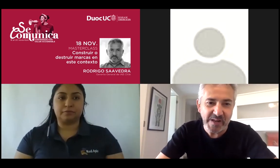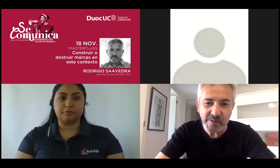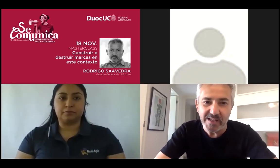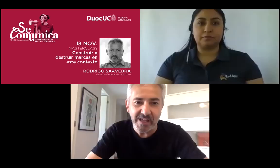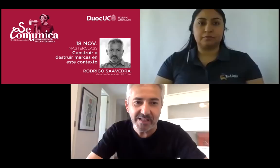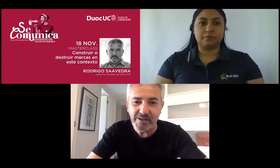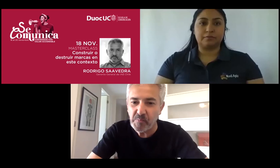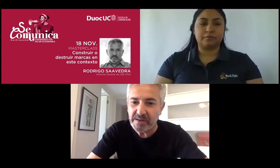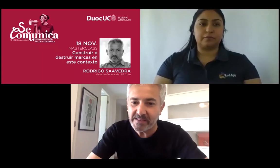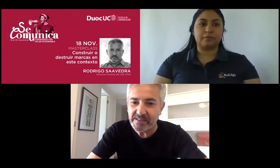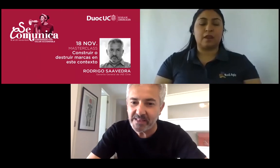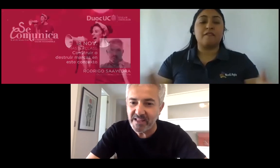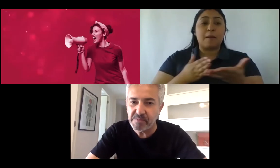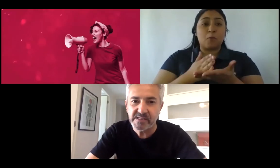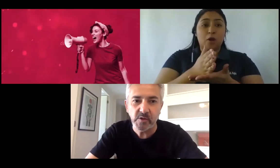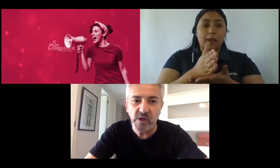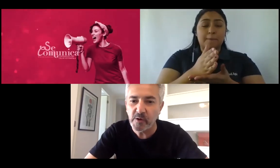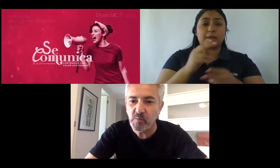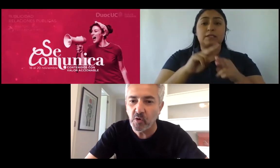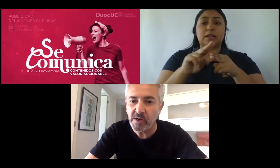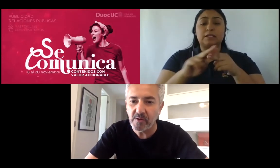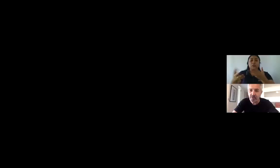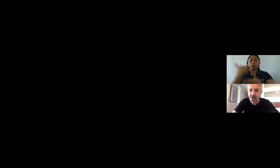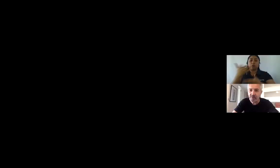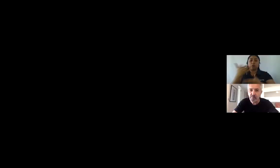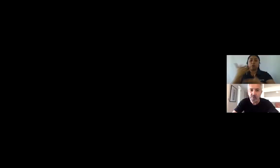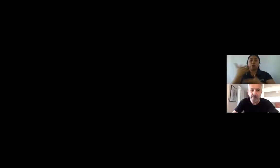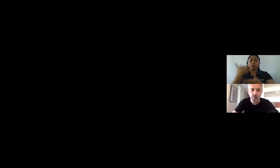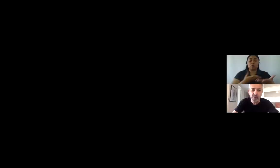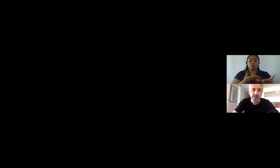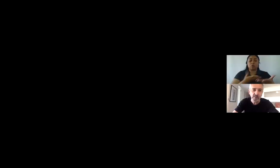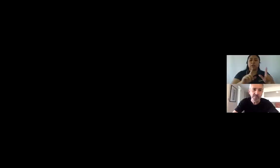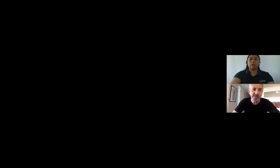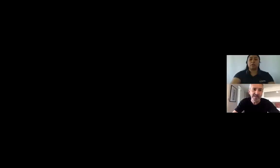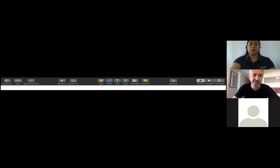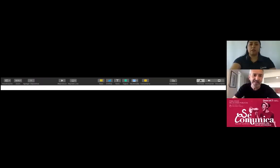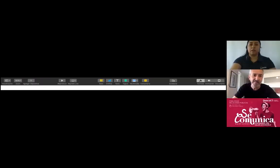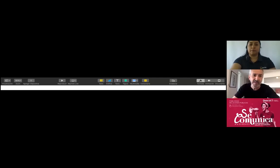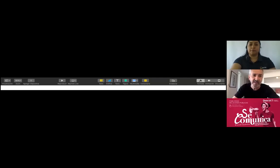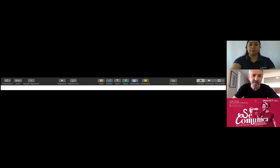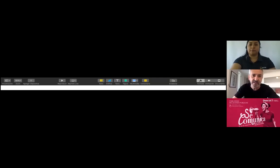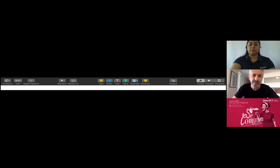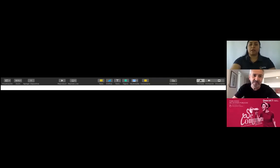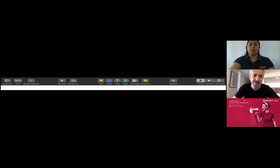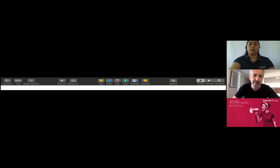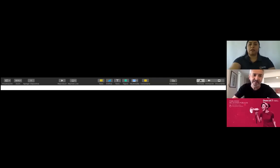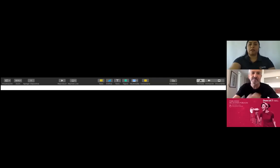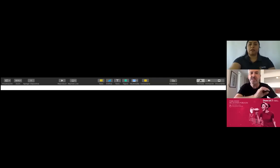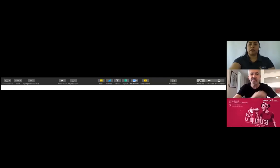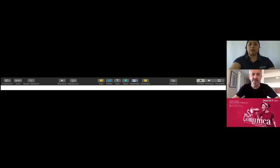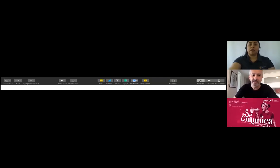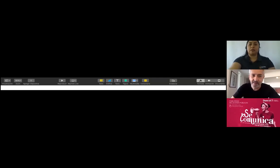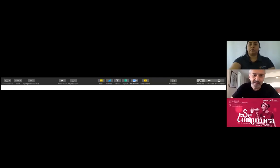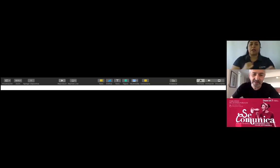esta maravilla del compartir pantalla. Al principio se va a ver un poco raro, es lo que vimos en la prueba, pero inmediatamente se va a ver